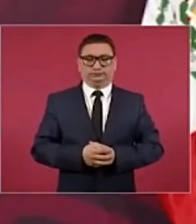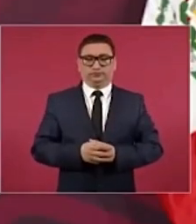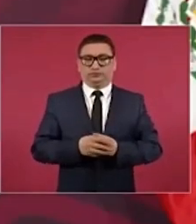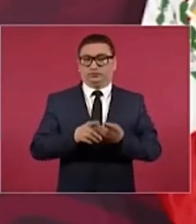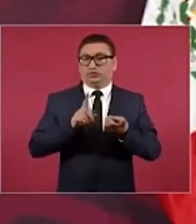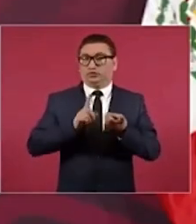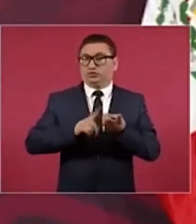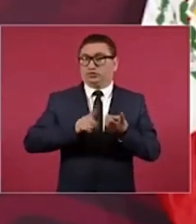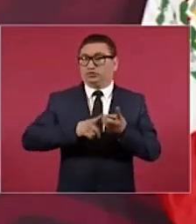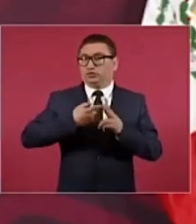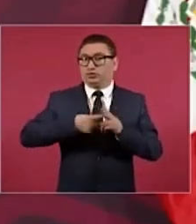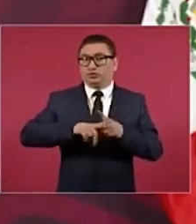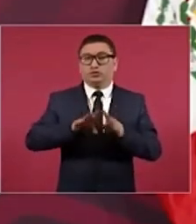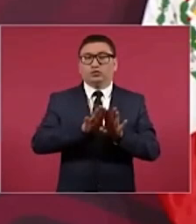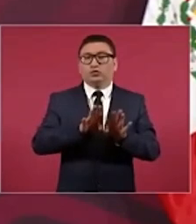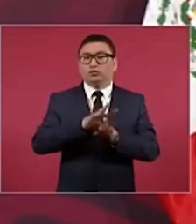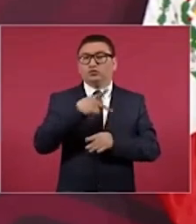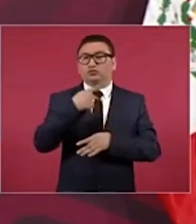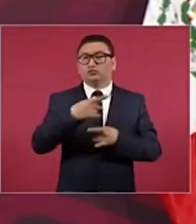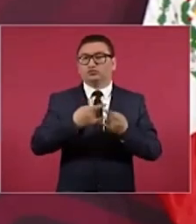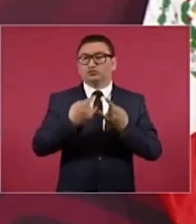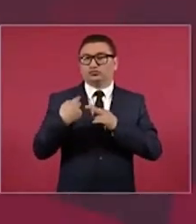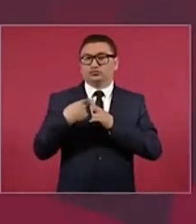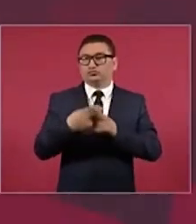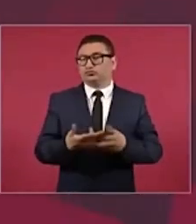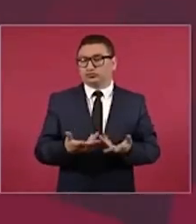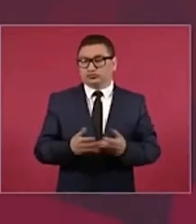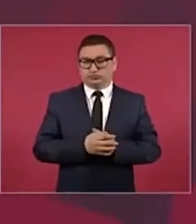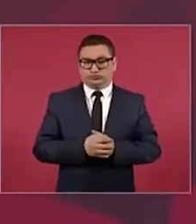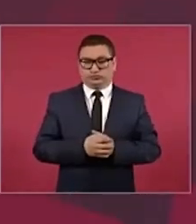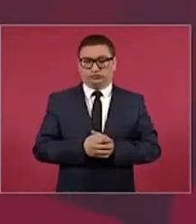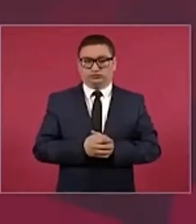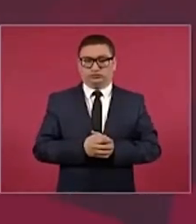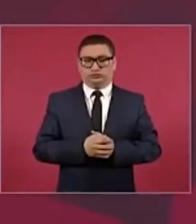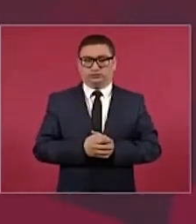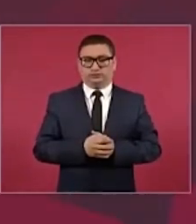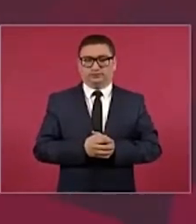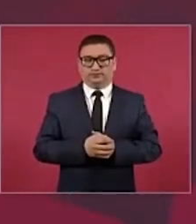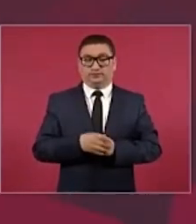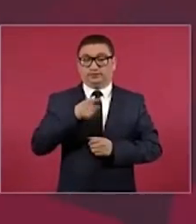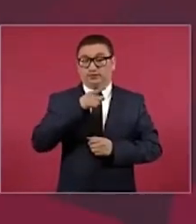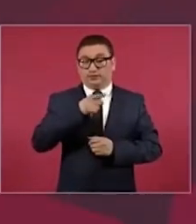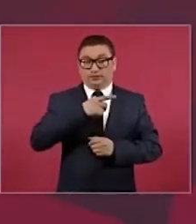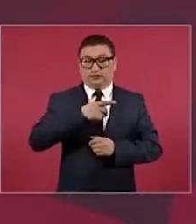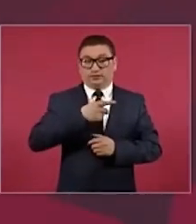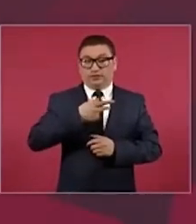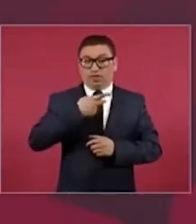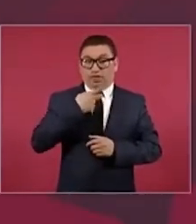dónde viene qué tan consecuente ha